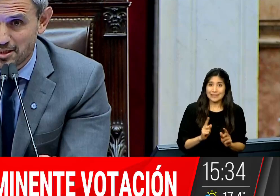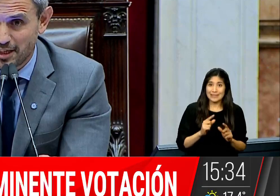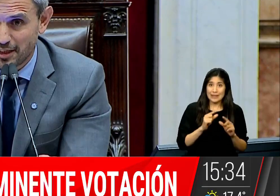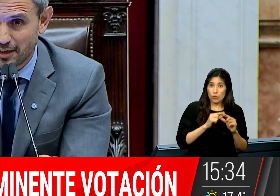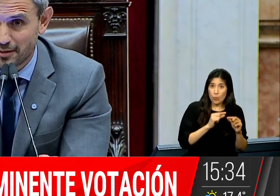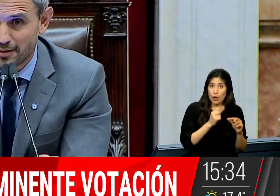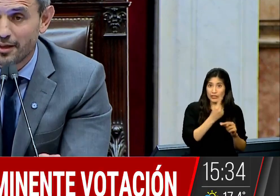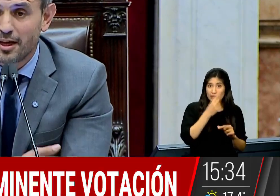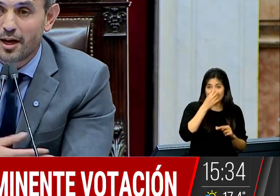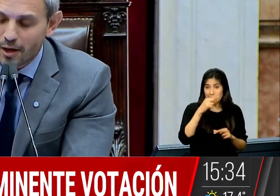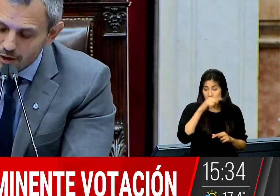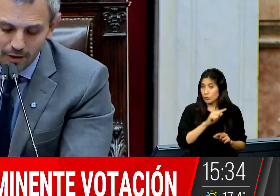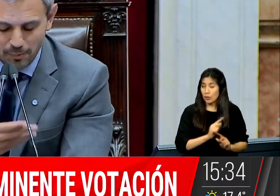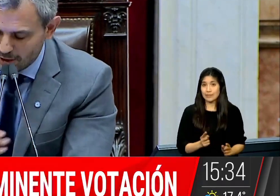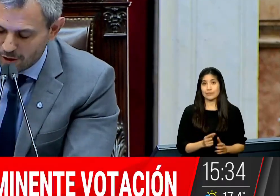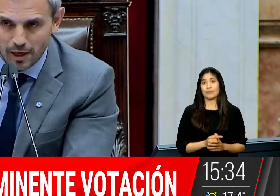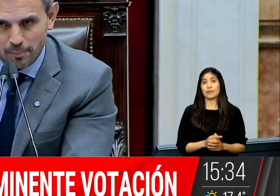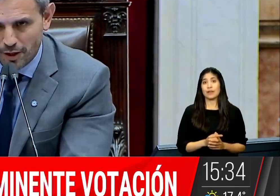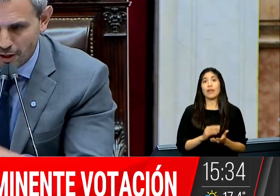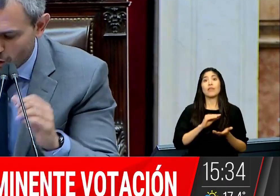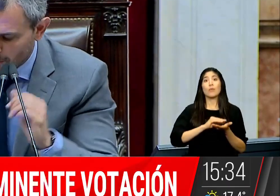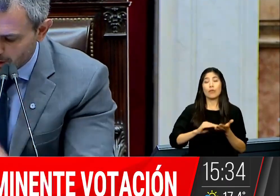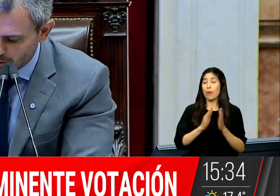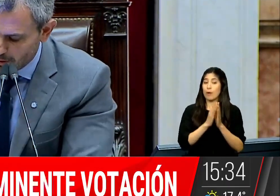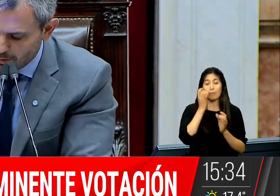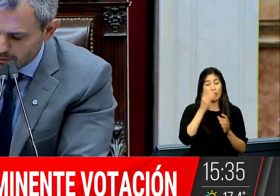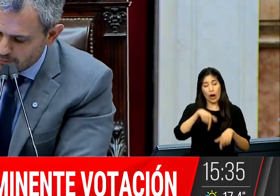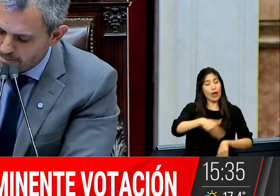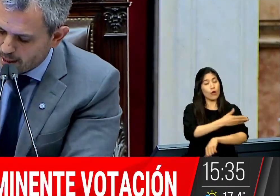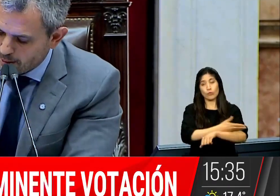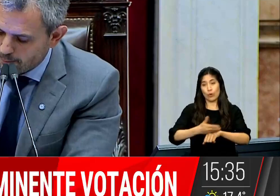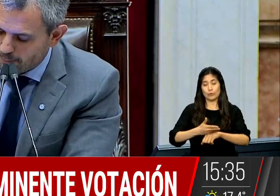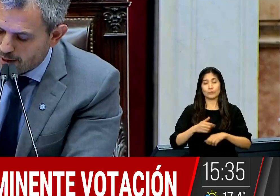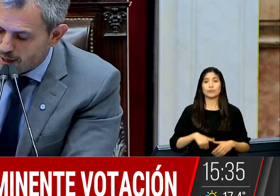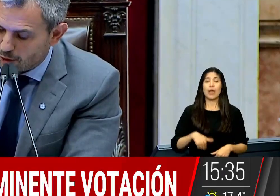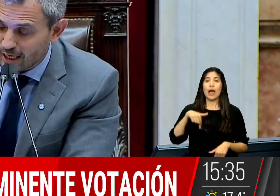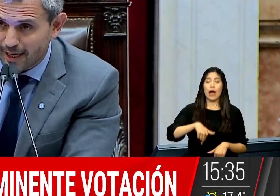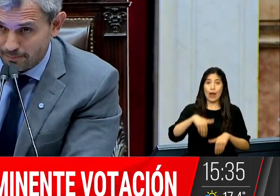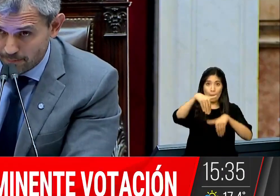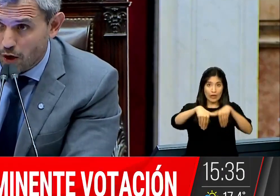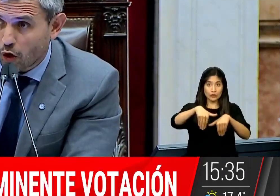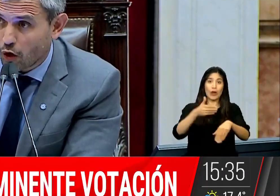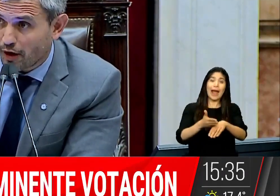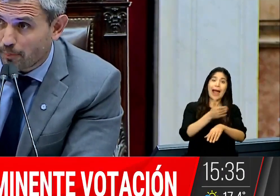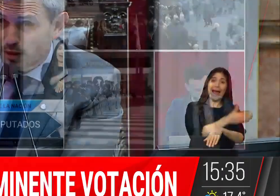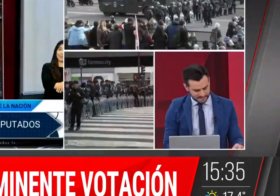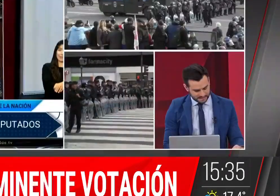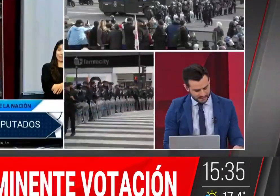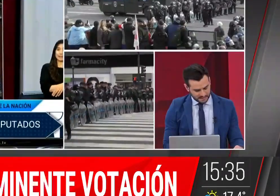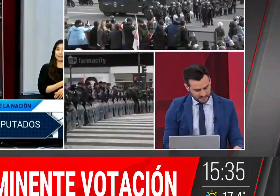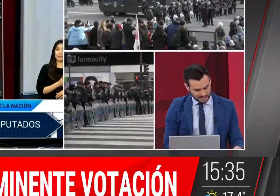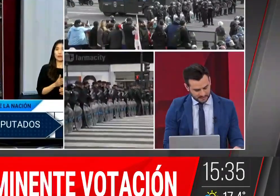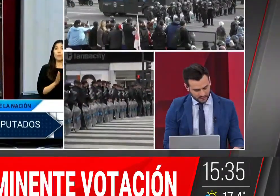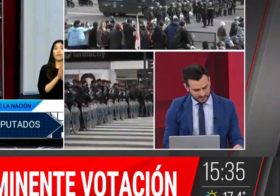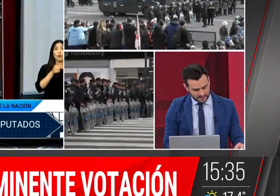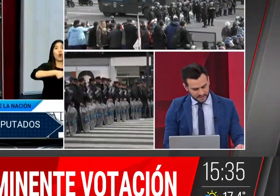PRO. Bueno, diputado, breves discusiones técnicas del reglamento, alguna chicana política, nada más.